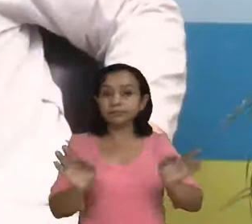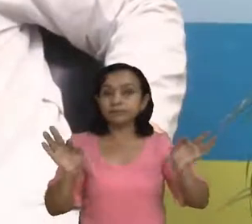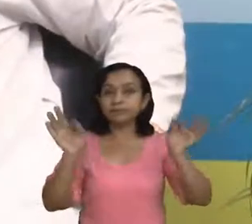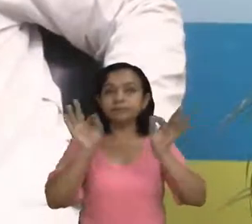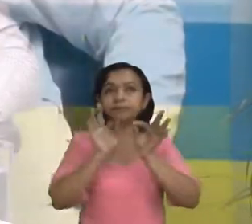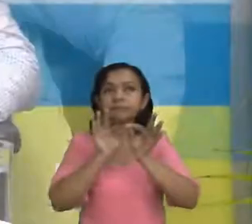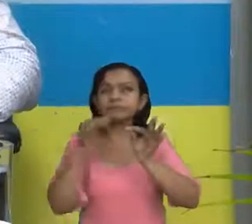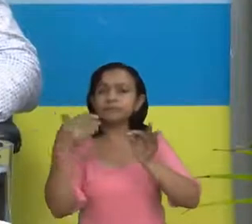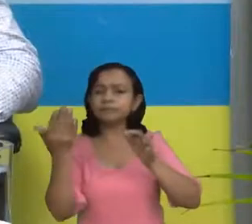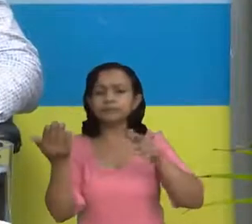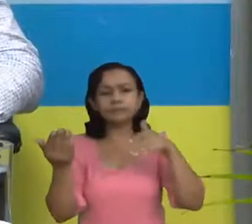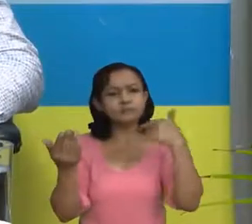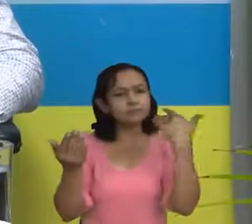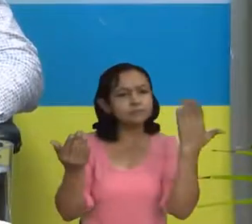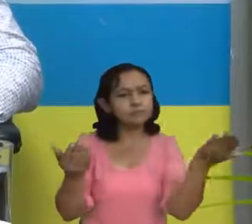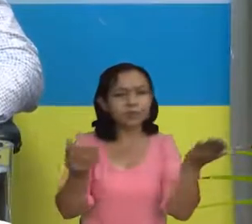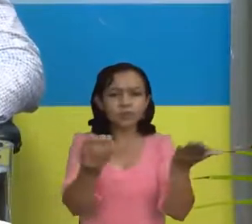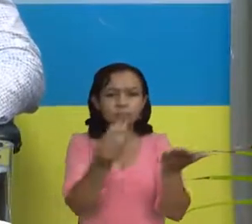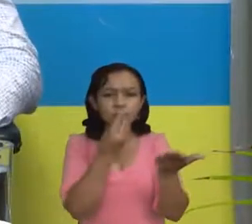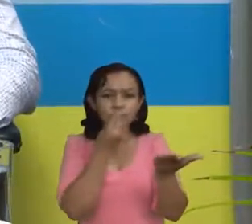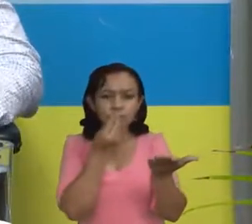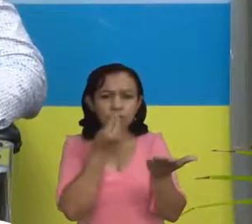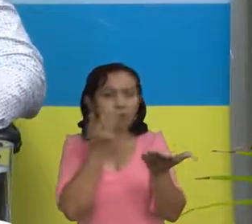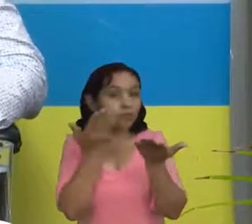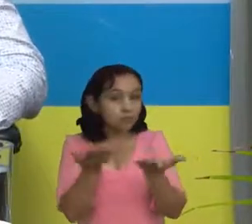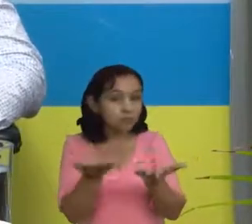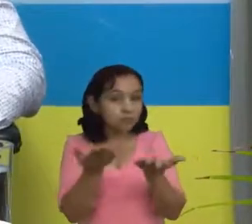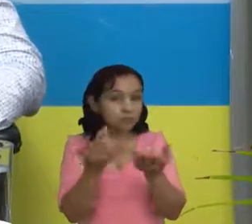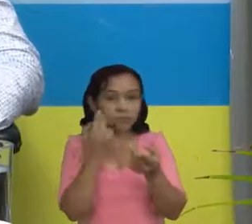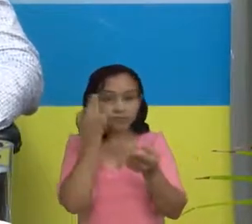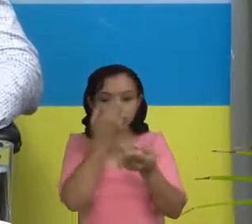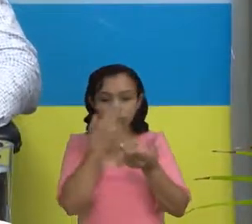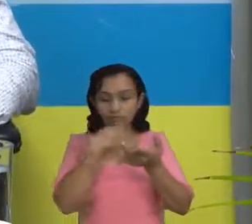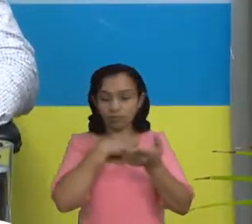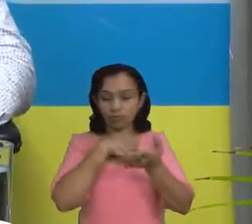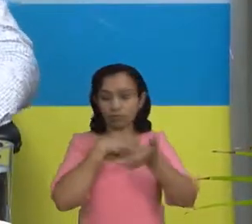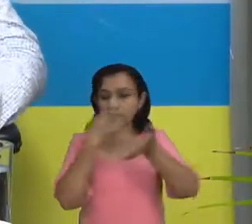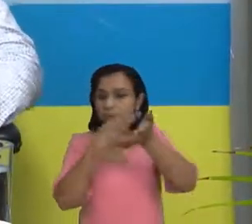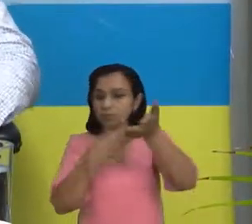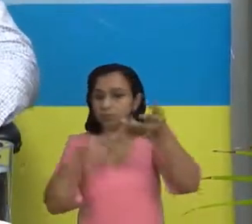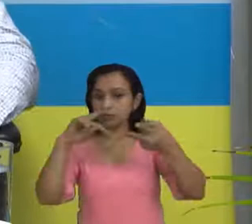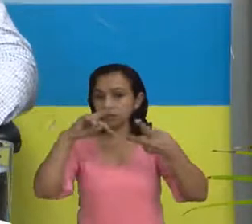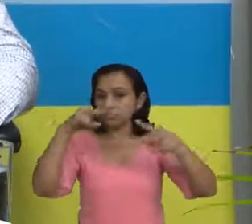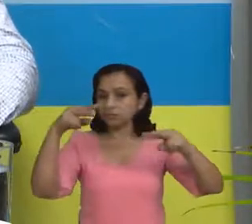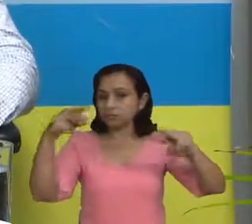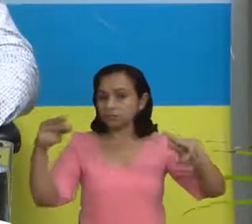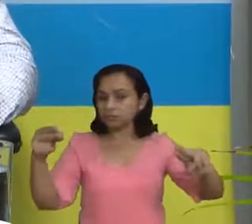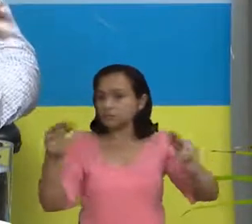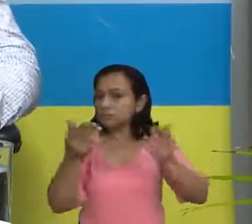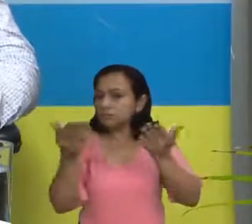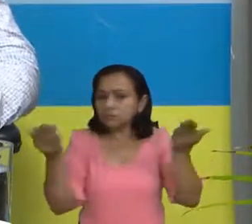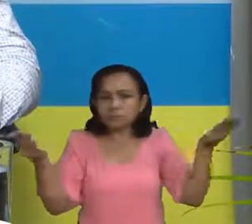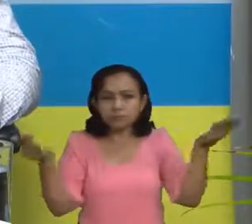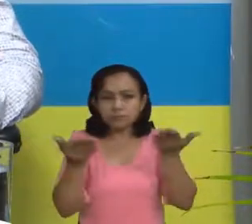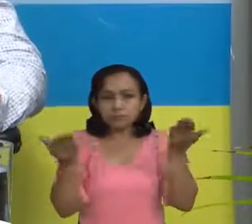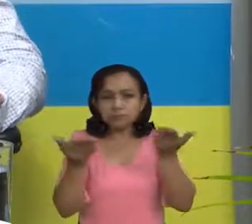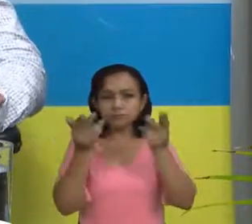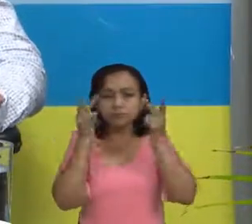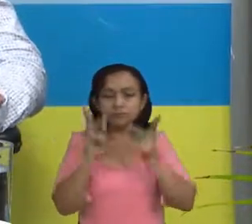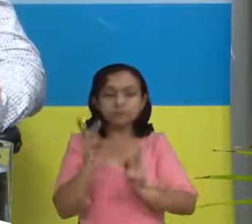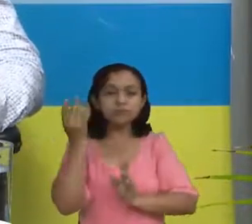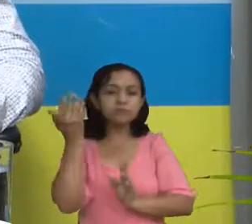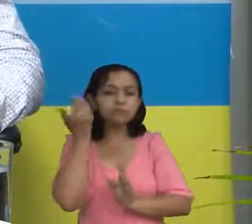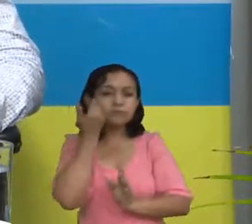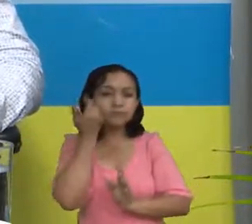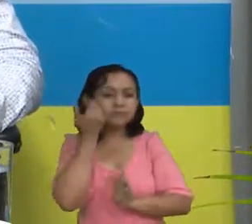¿cuáles son? ¿Tienen que ver con la alimentación, algo genético? Las personas que tienen este trastorno, porque es un trastorno,